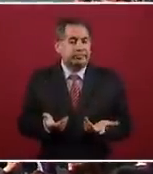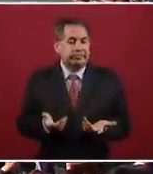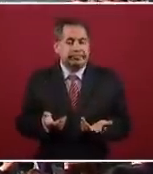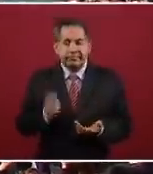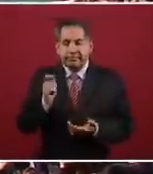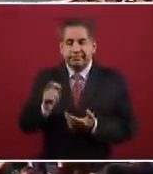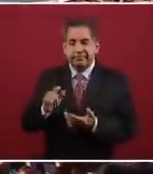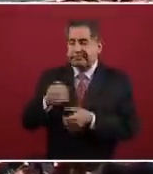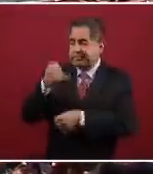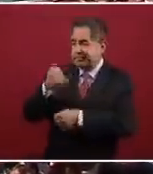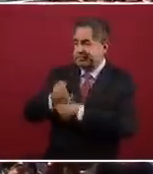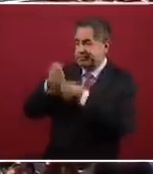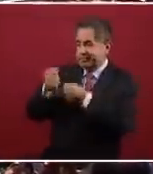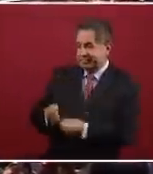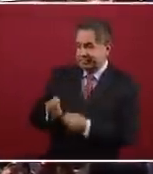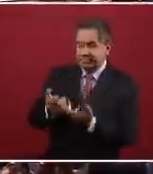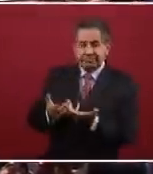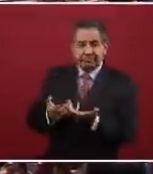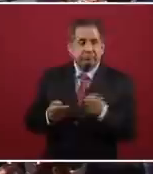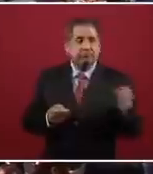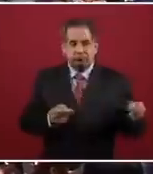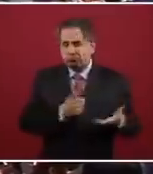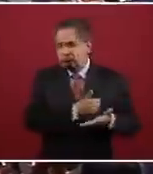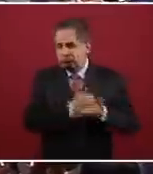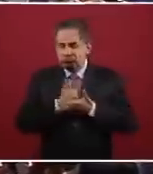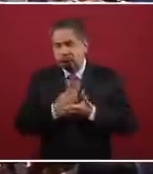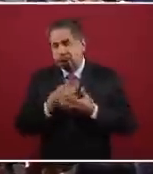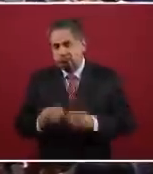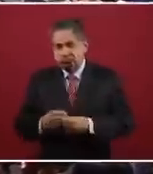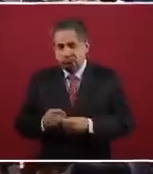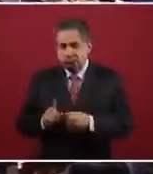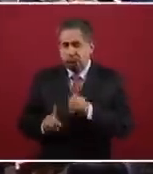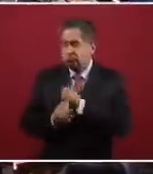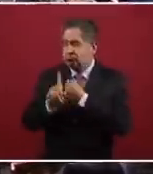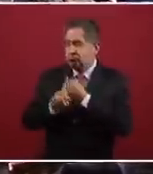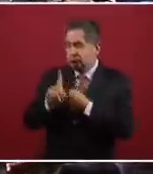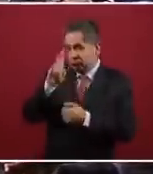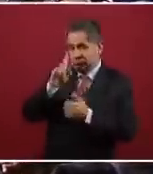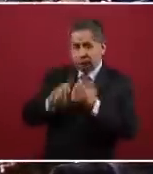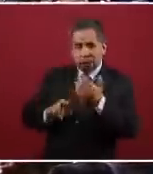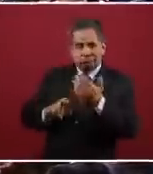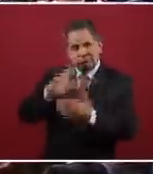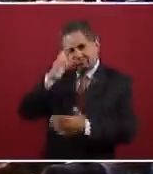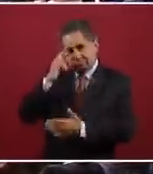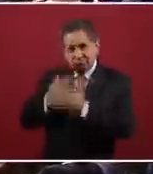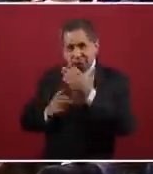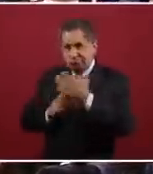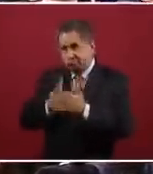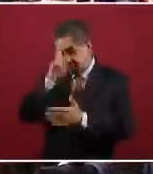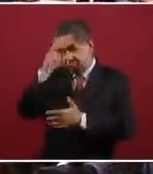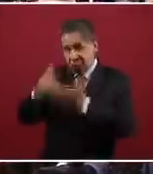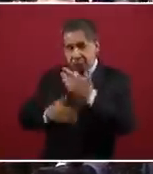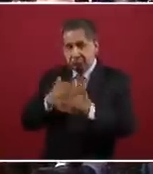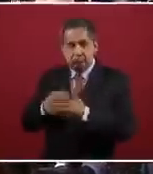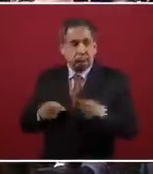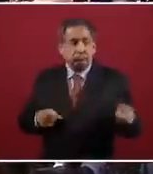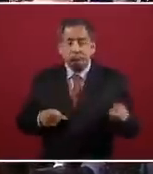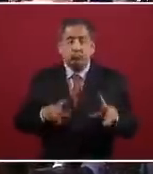que es el de la inseguridad pública, el de la violencia, y cómo nos ayudan sin